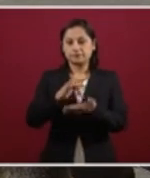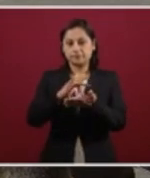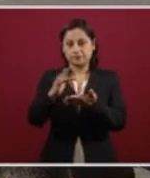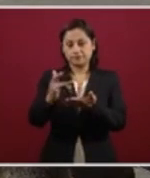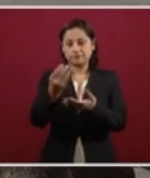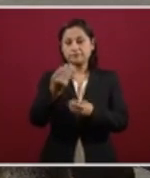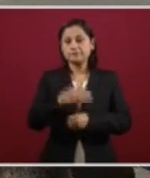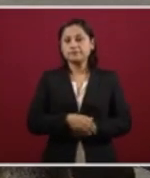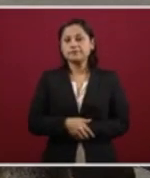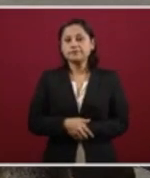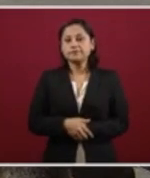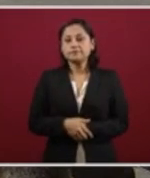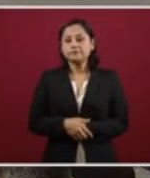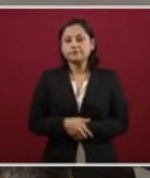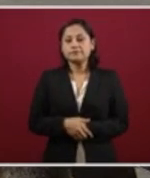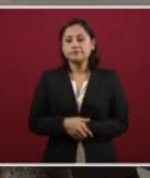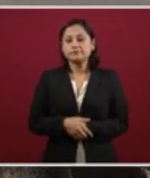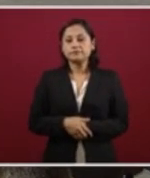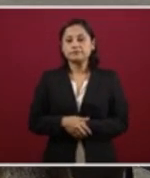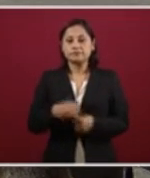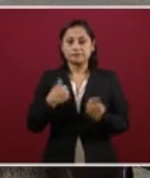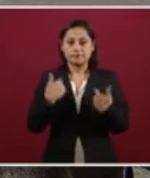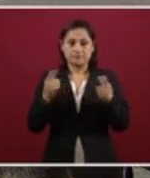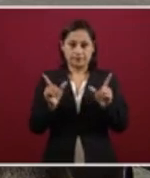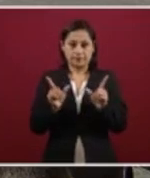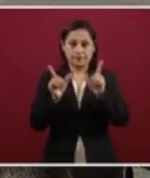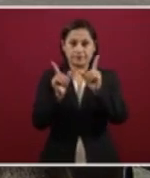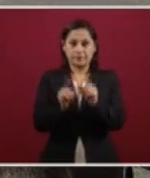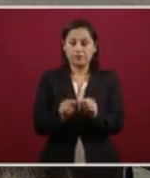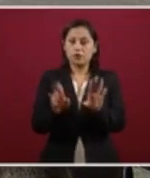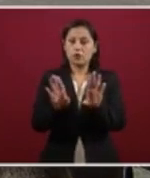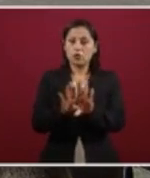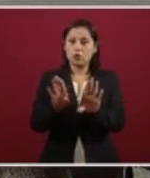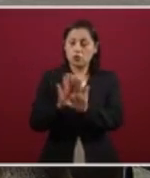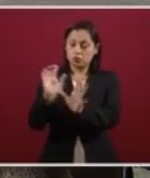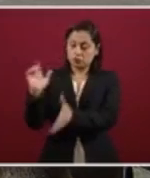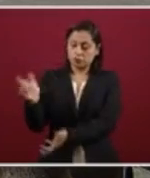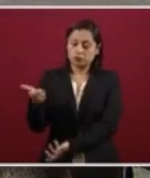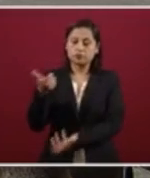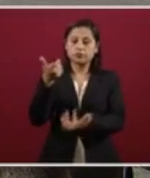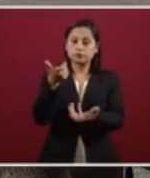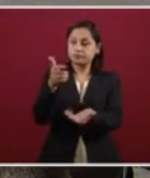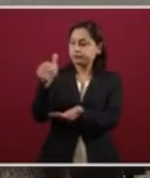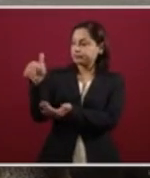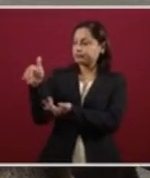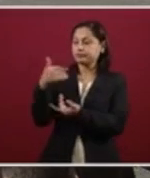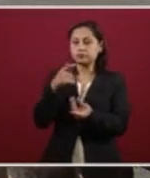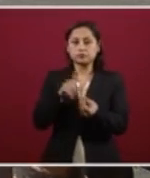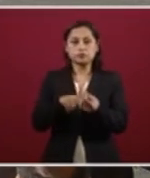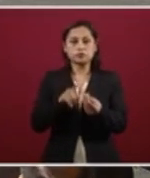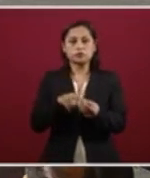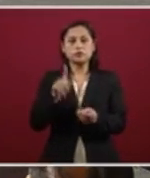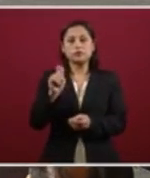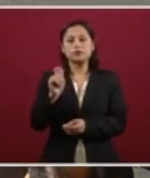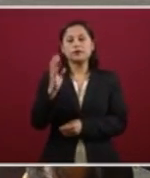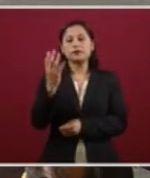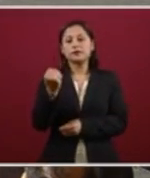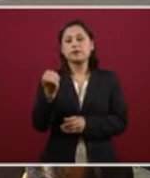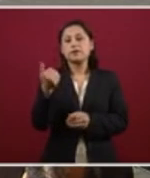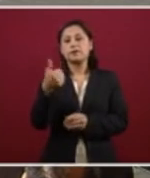Notimex sobre a dónde habían ido los recursos que donaron otras naciones por el sismo de 2017. Hubo